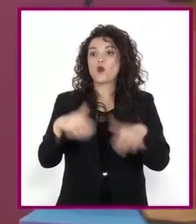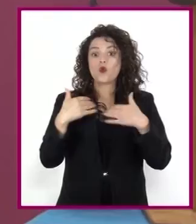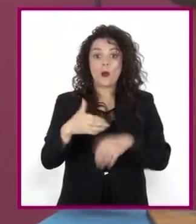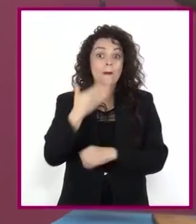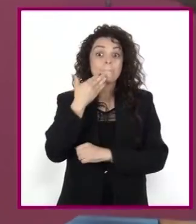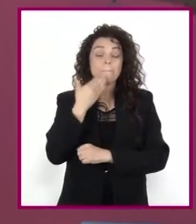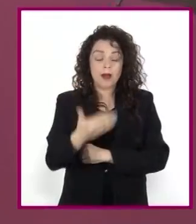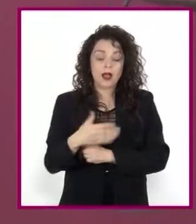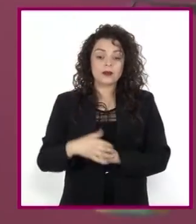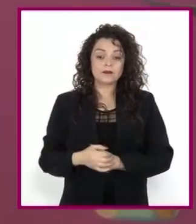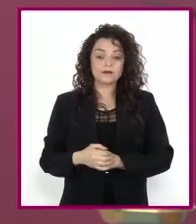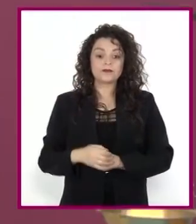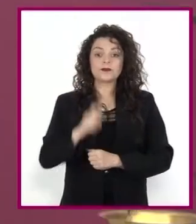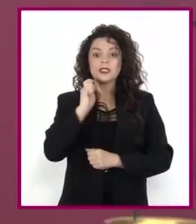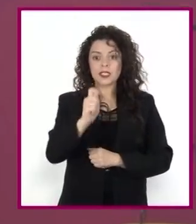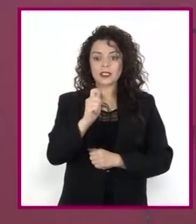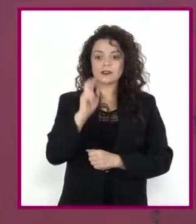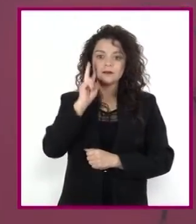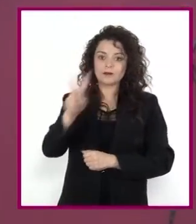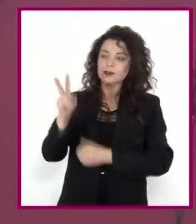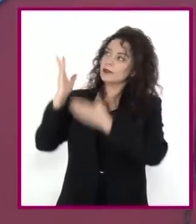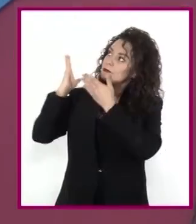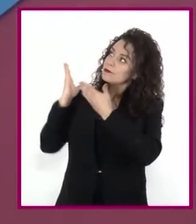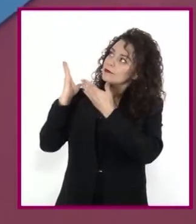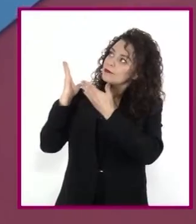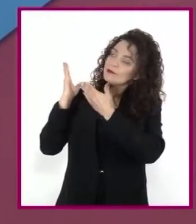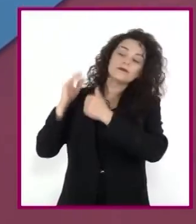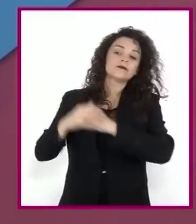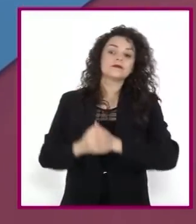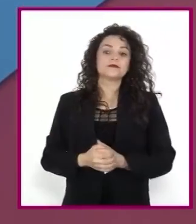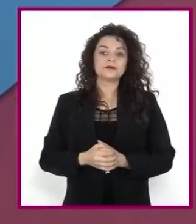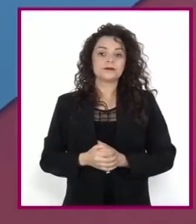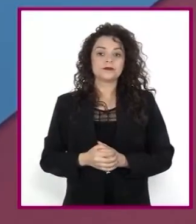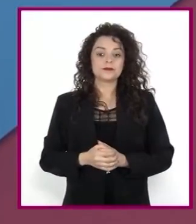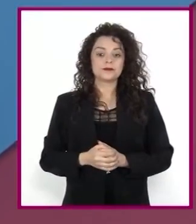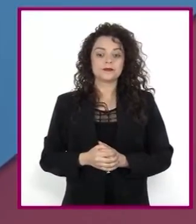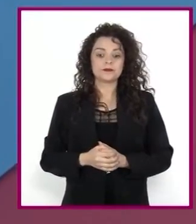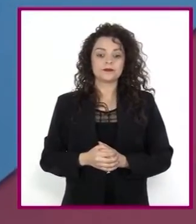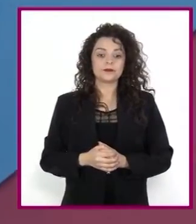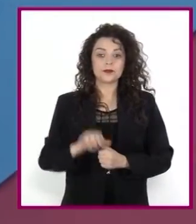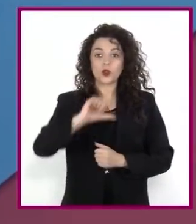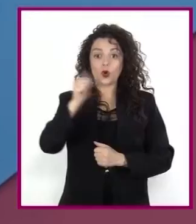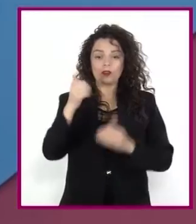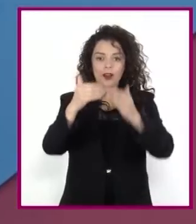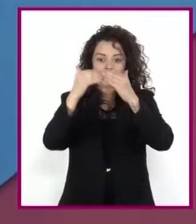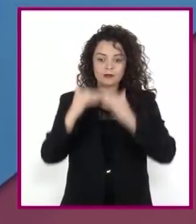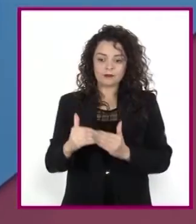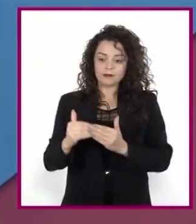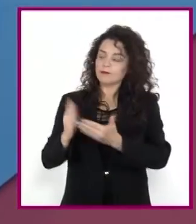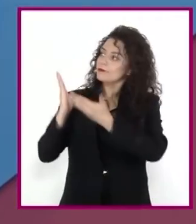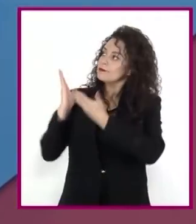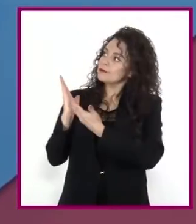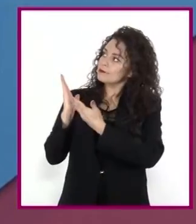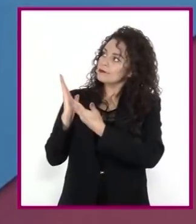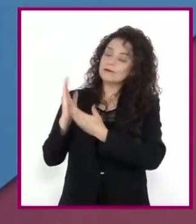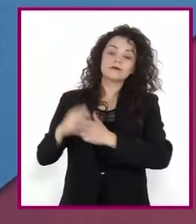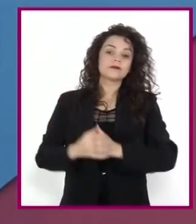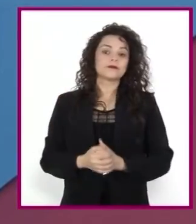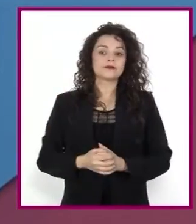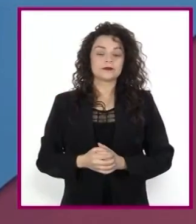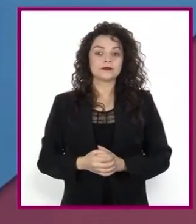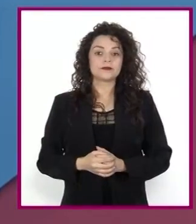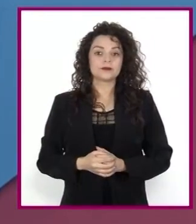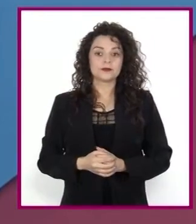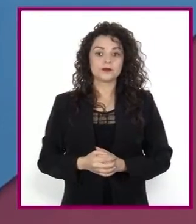de ellas, Filadelfia, del director Jonathan Demme, y la segunda, Cuestión de Honor, del director